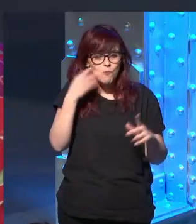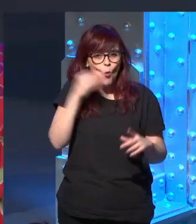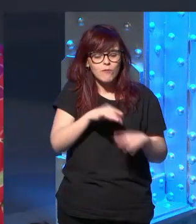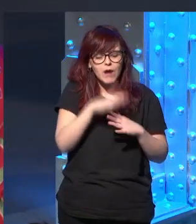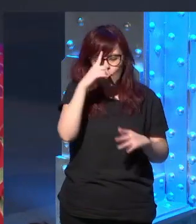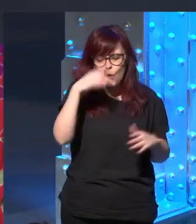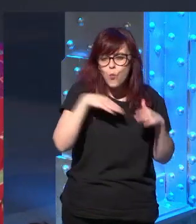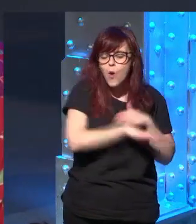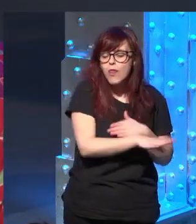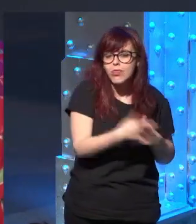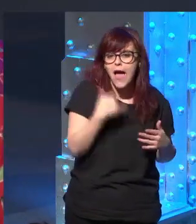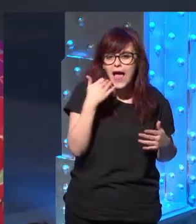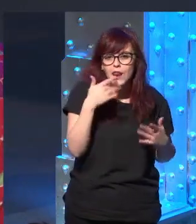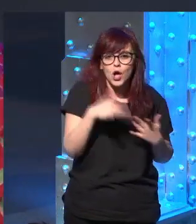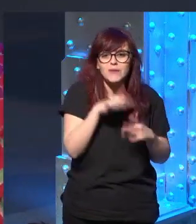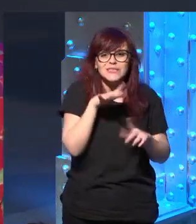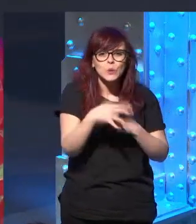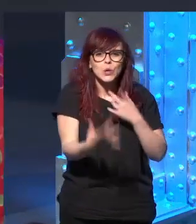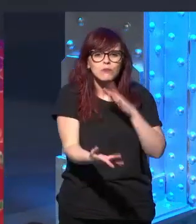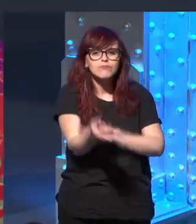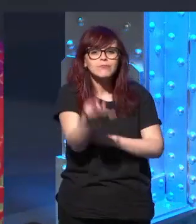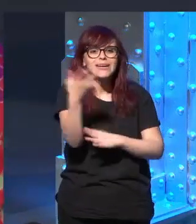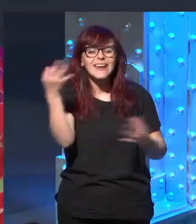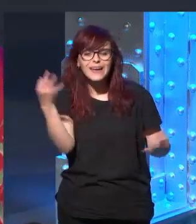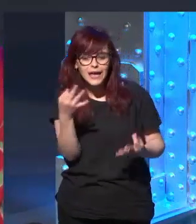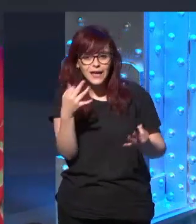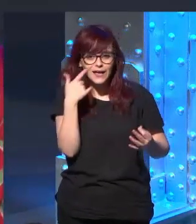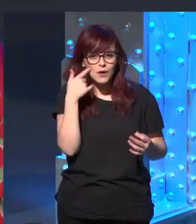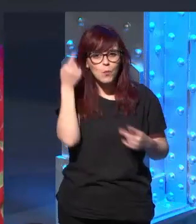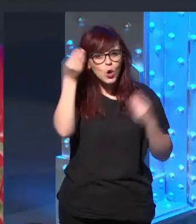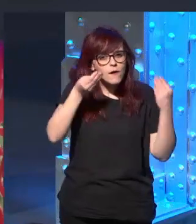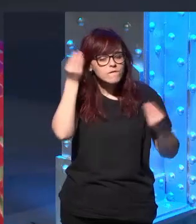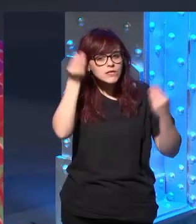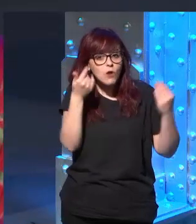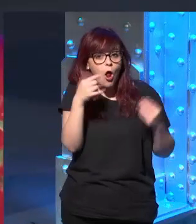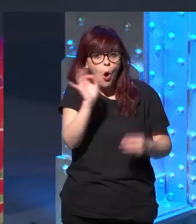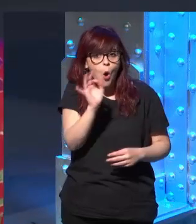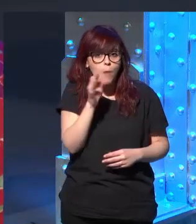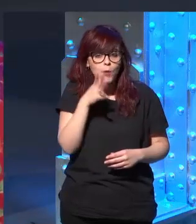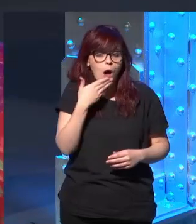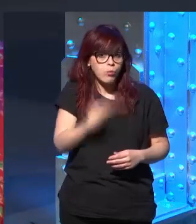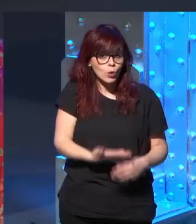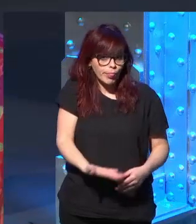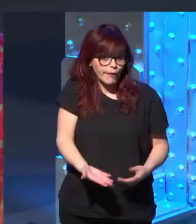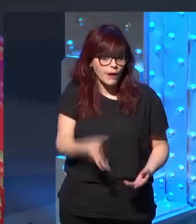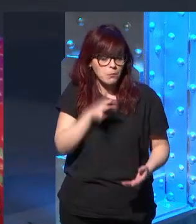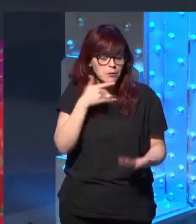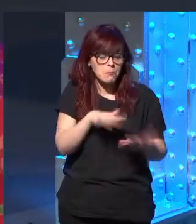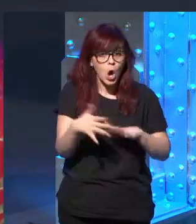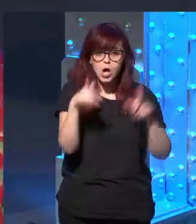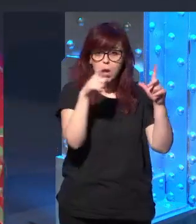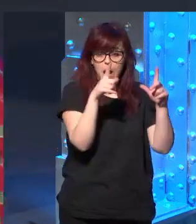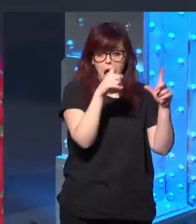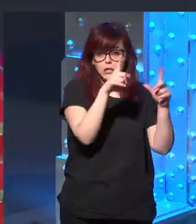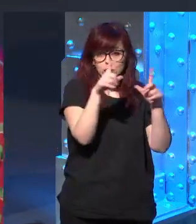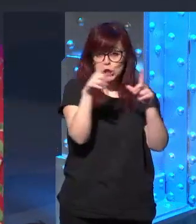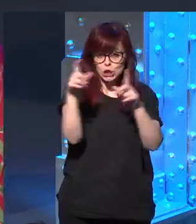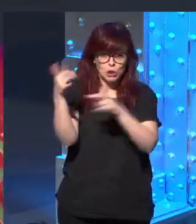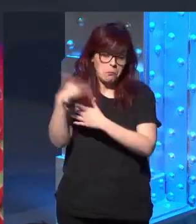después pensar sobre lo que había ocurrido, quizá reflexionar sobre lo que había ocurrido, o simplemente porque estaba aburrida y agarraba la cámara y me